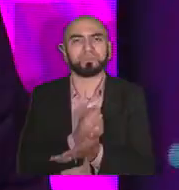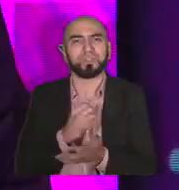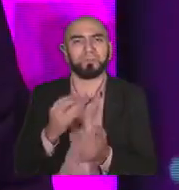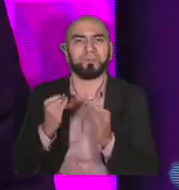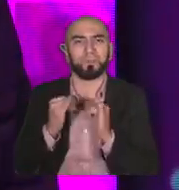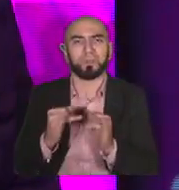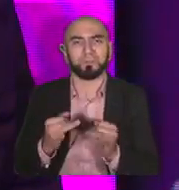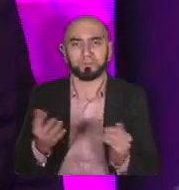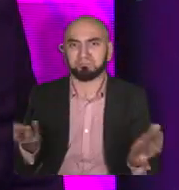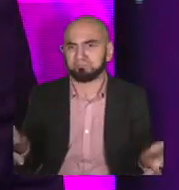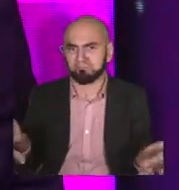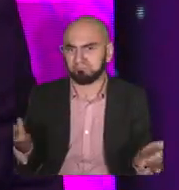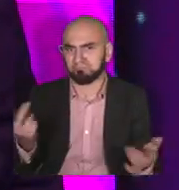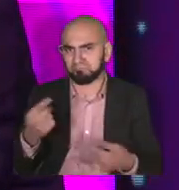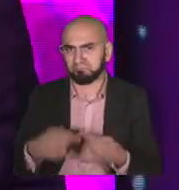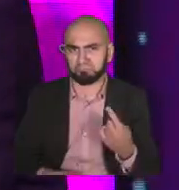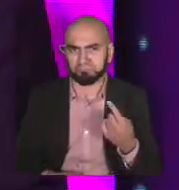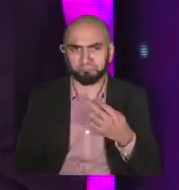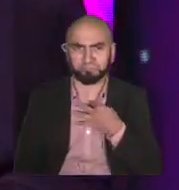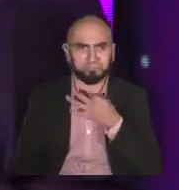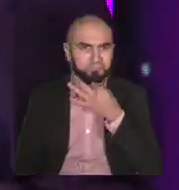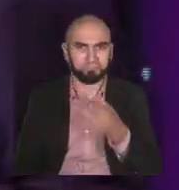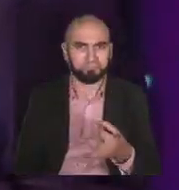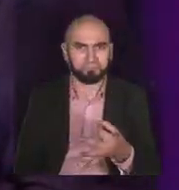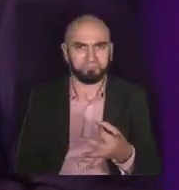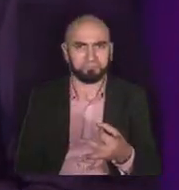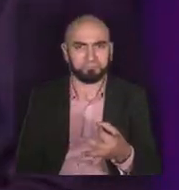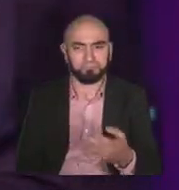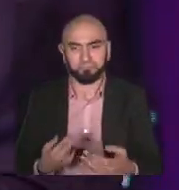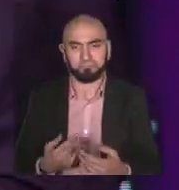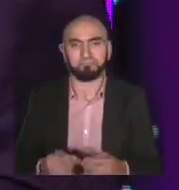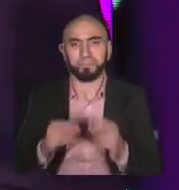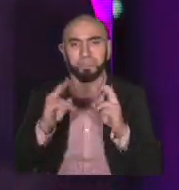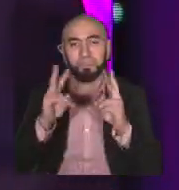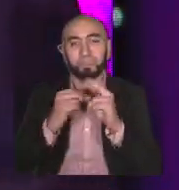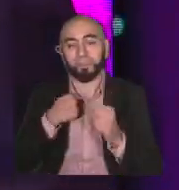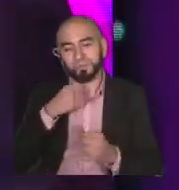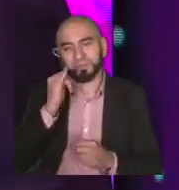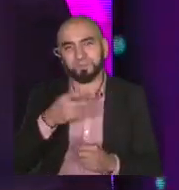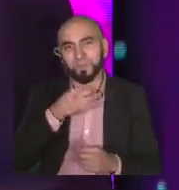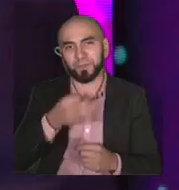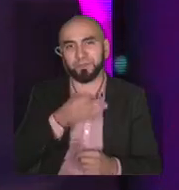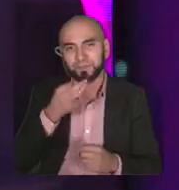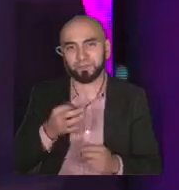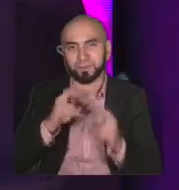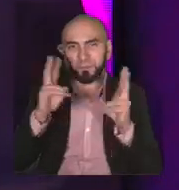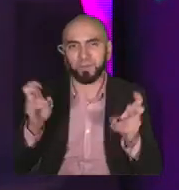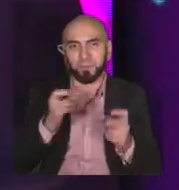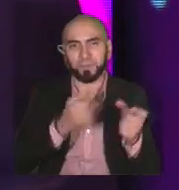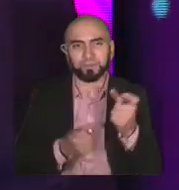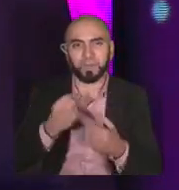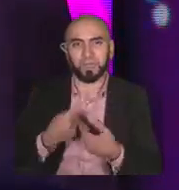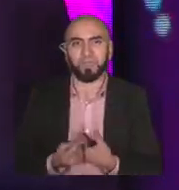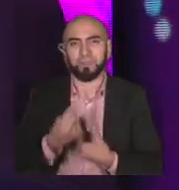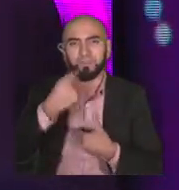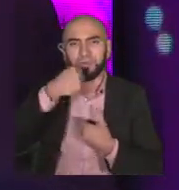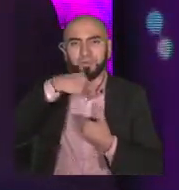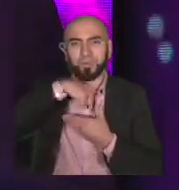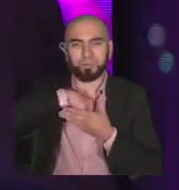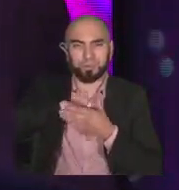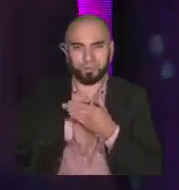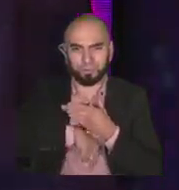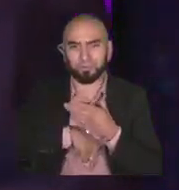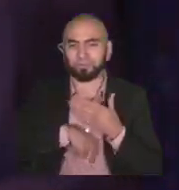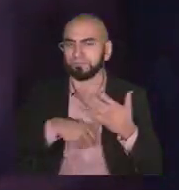Pero sí voy a decir algo respecto de los introvertidos que les hace sentir un poco mejor sobre sí mismo.